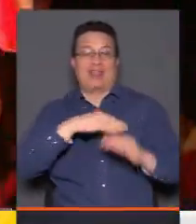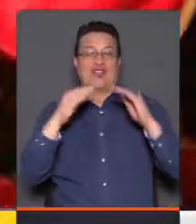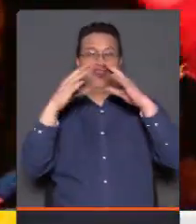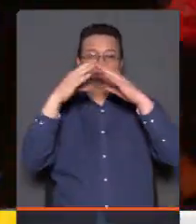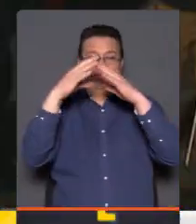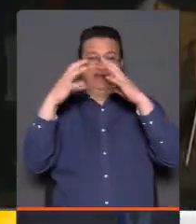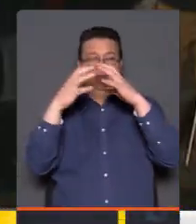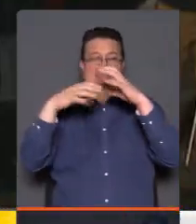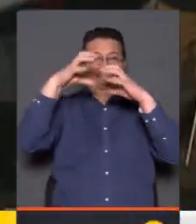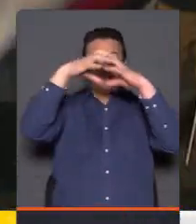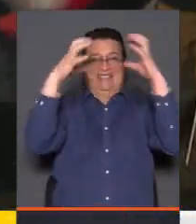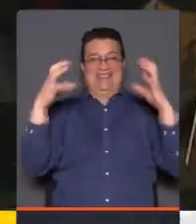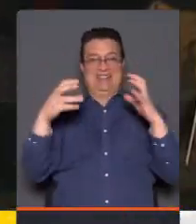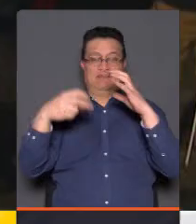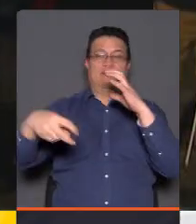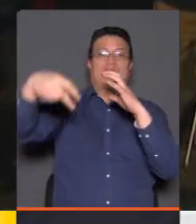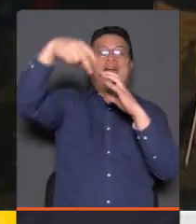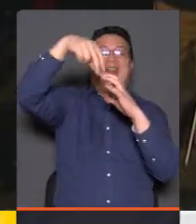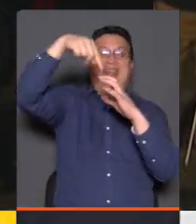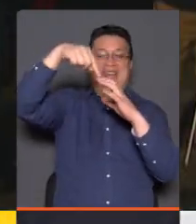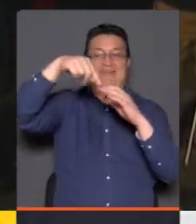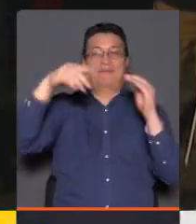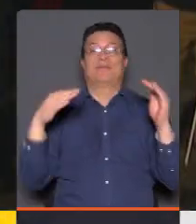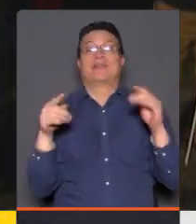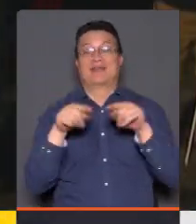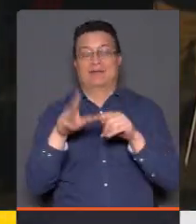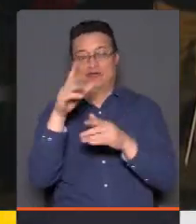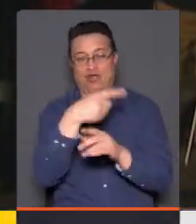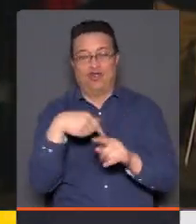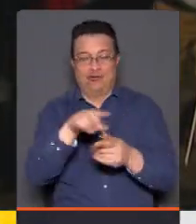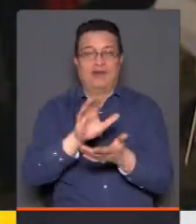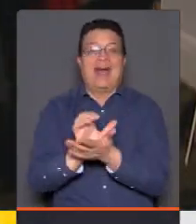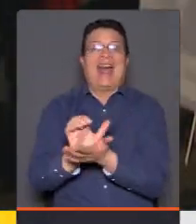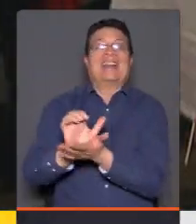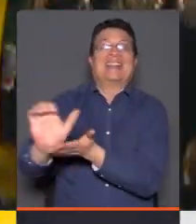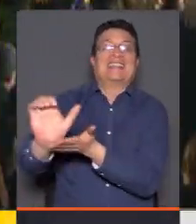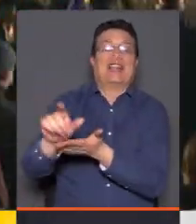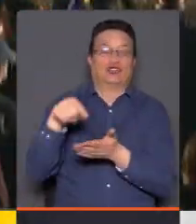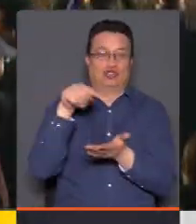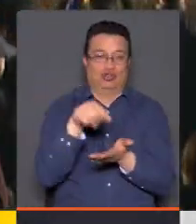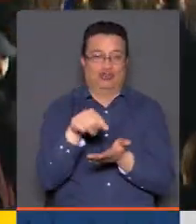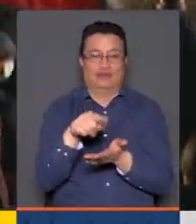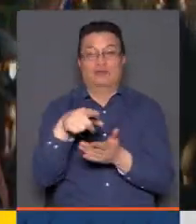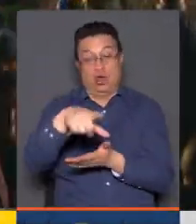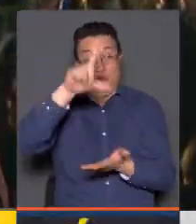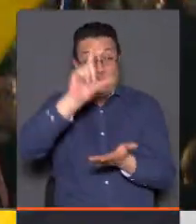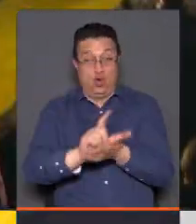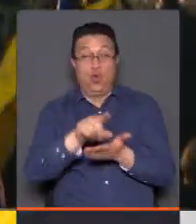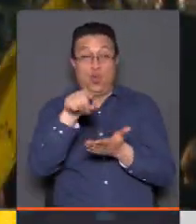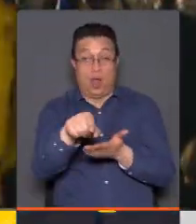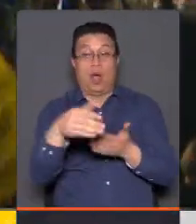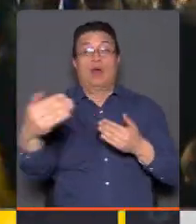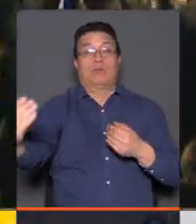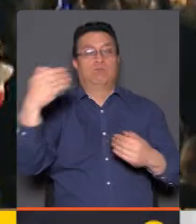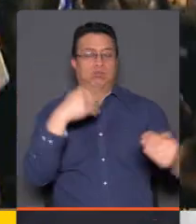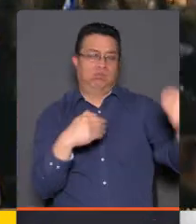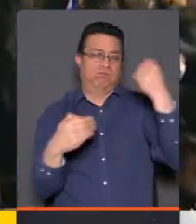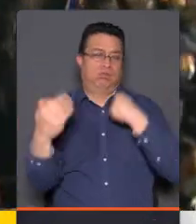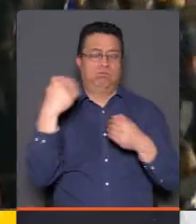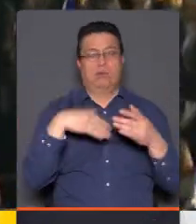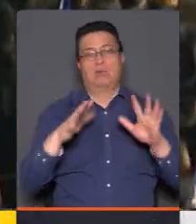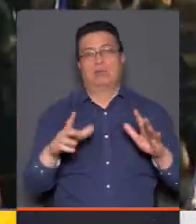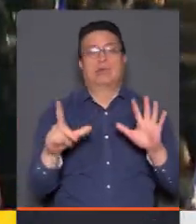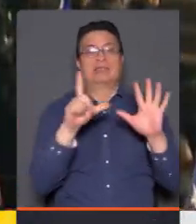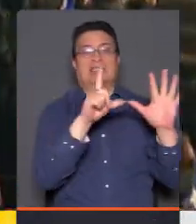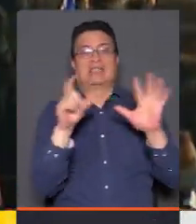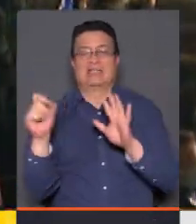está produciendo el cierre de la Casa Ciudadana por el rechazo. A este lugar han llegado, diría yo, entre unas 700 a 1000